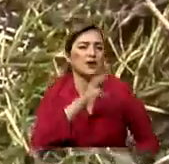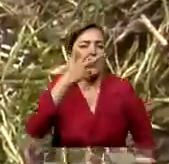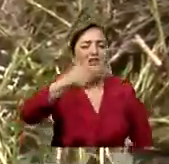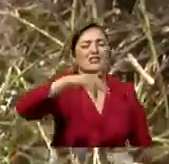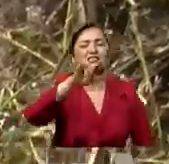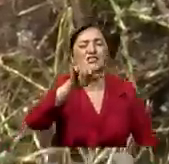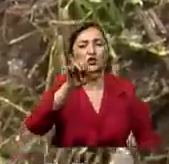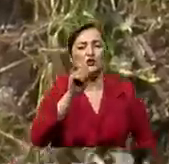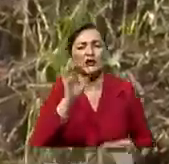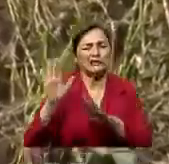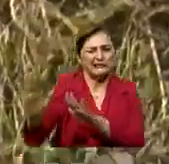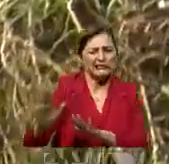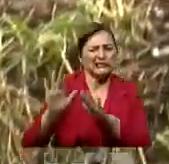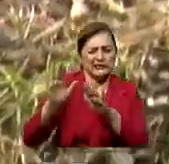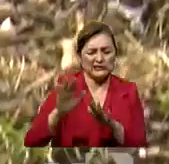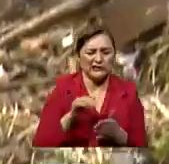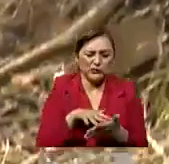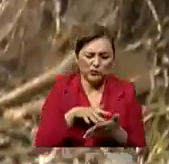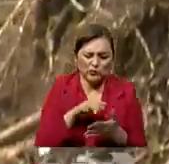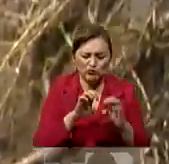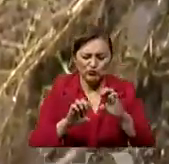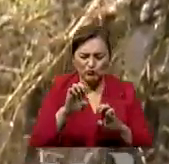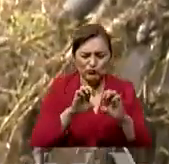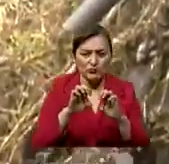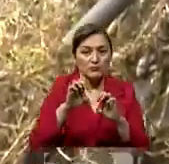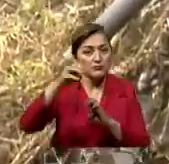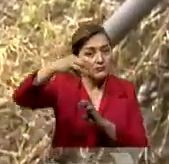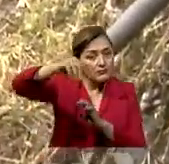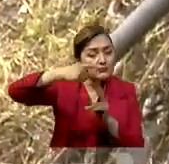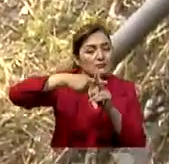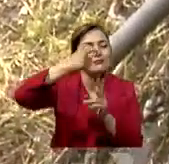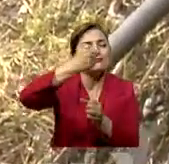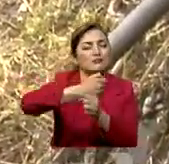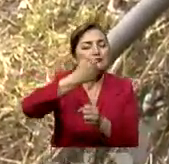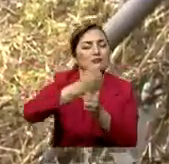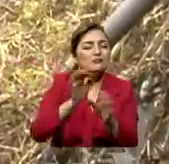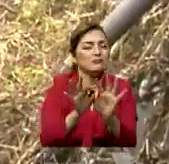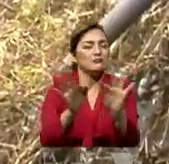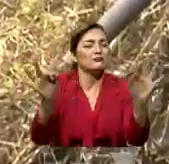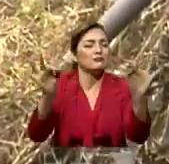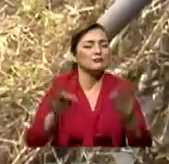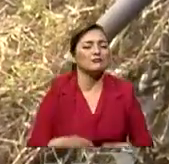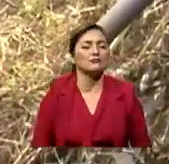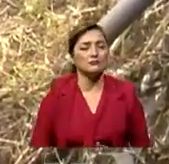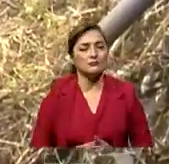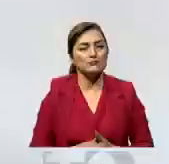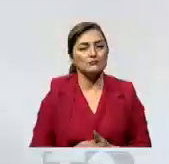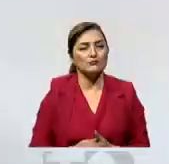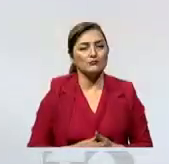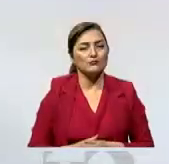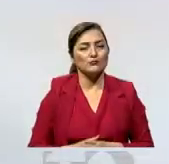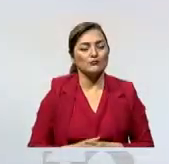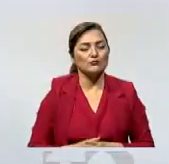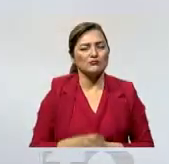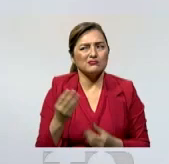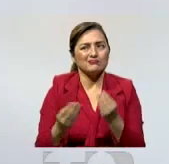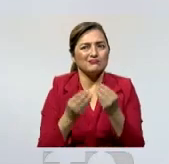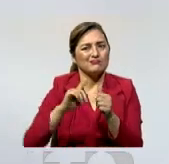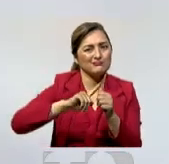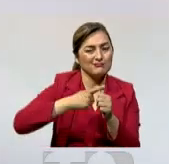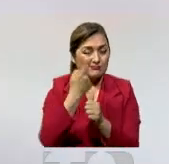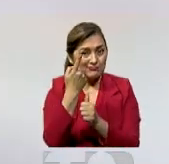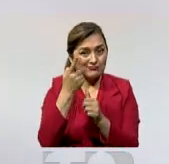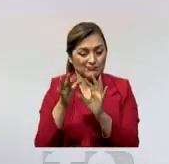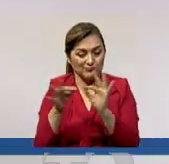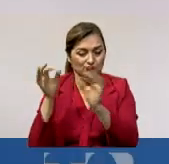estudios necesarios para la intervención, pero que este miércoles ya iniciarán los trabajos en territorio. Con la limpieza de la parte